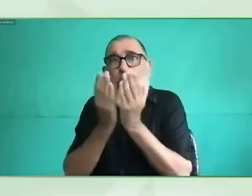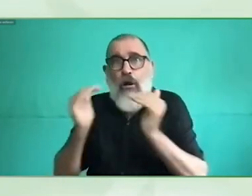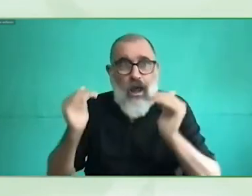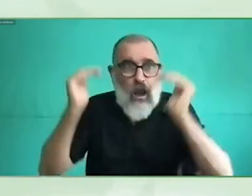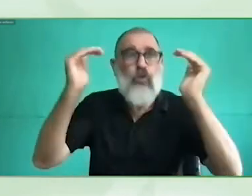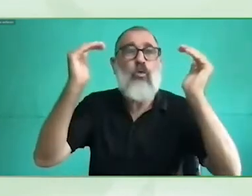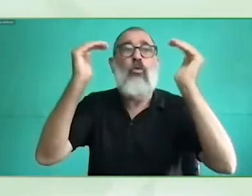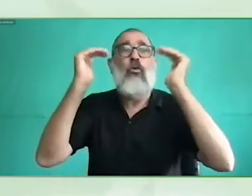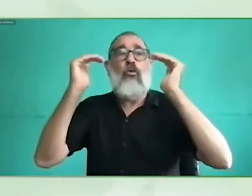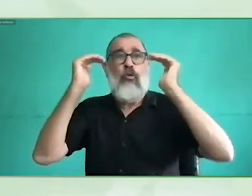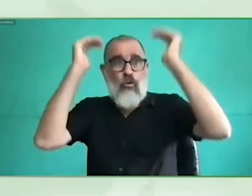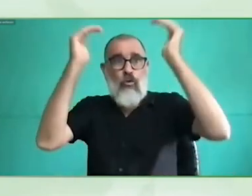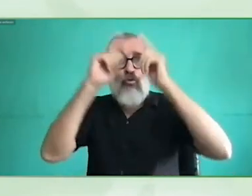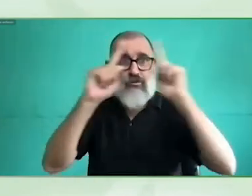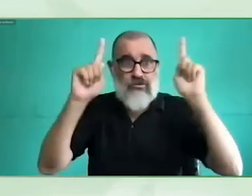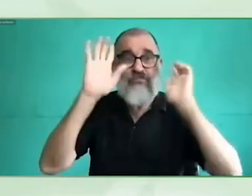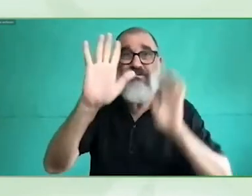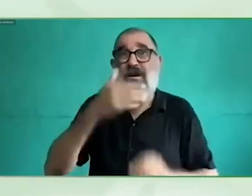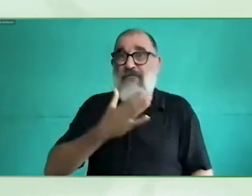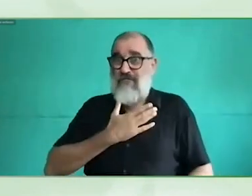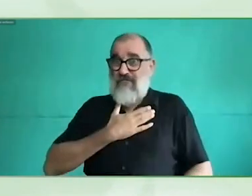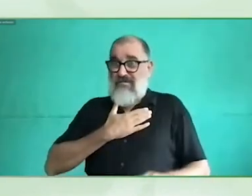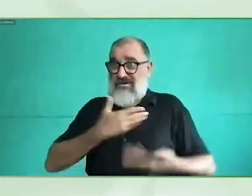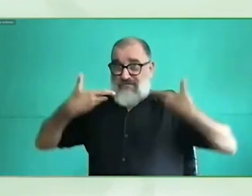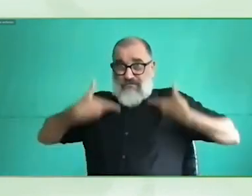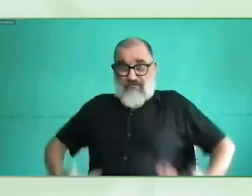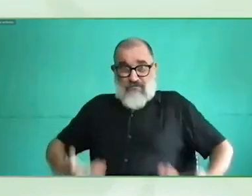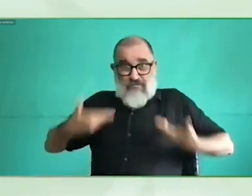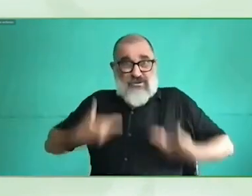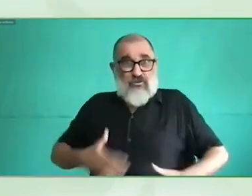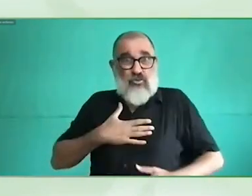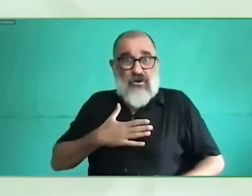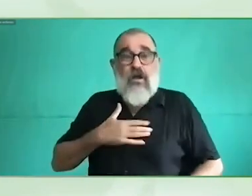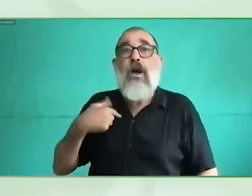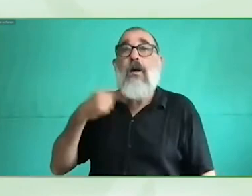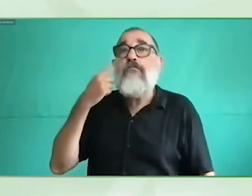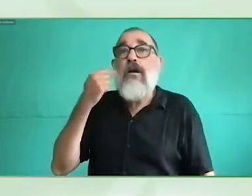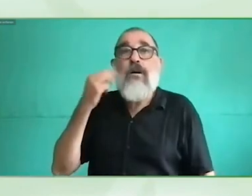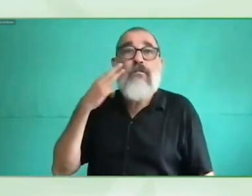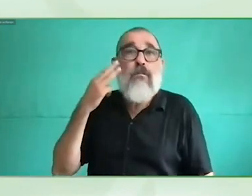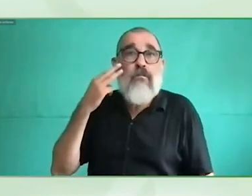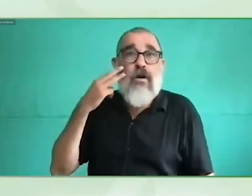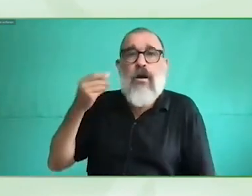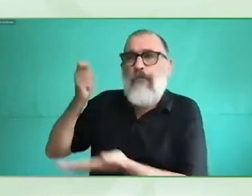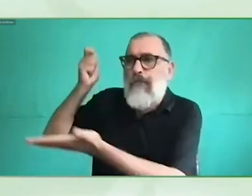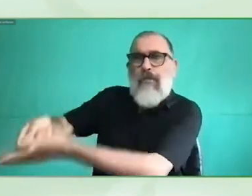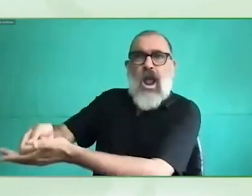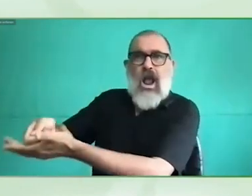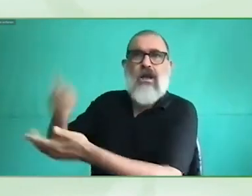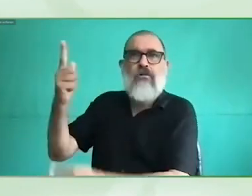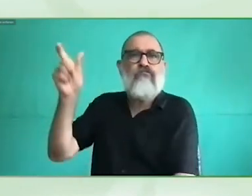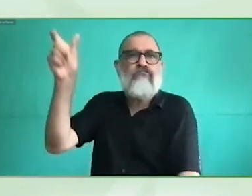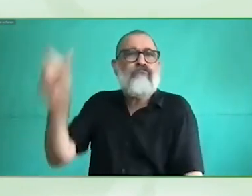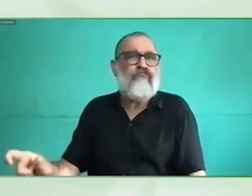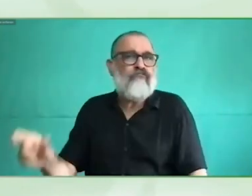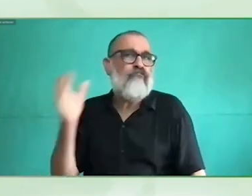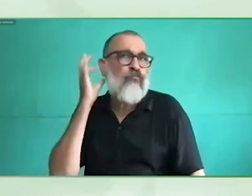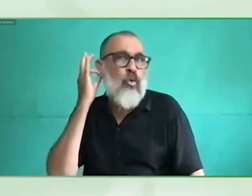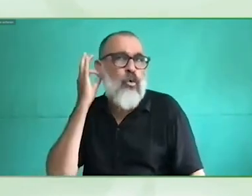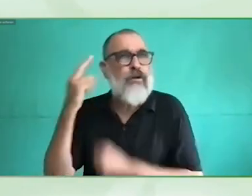a ir al baño Porque yo aún gateaba hasta los 5 años y no podéis no podía hacerlo sola